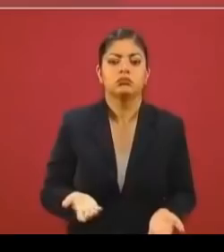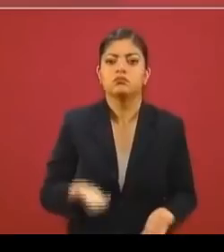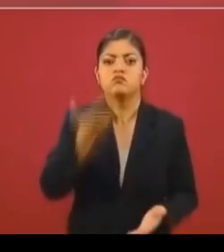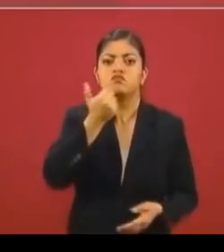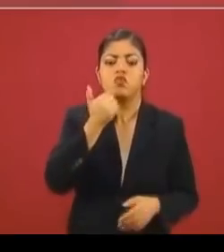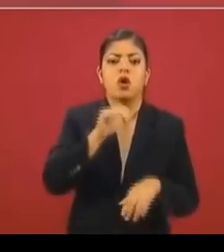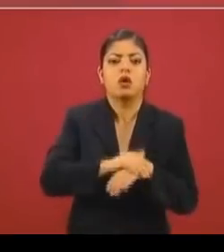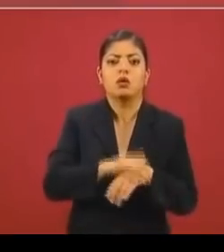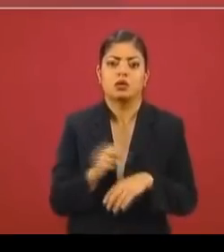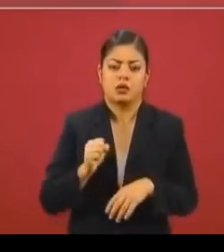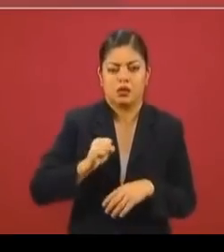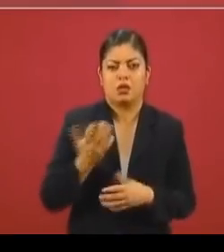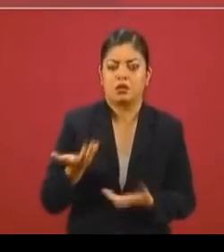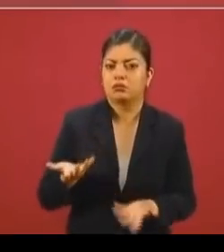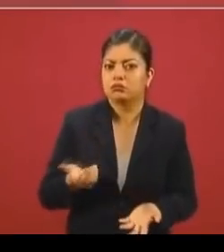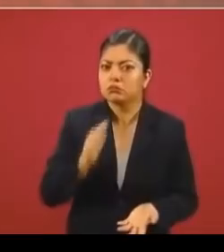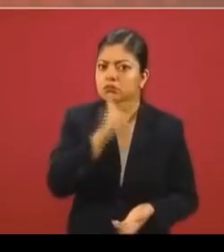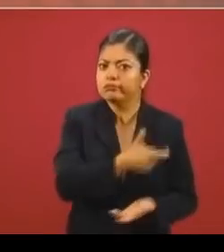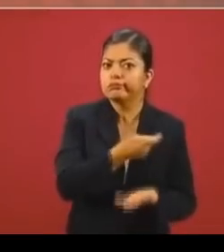tienen influencias.